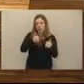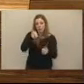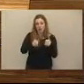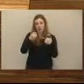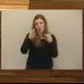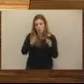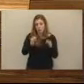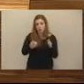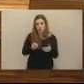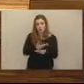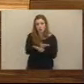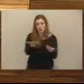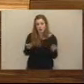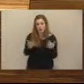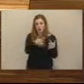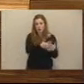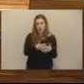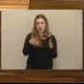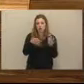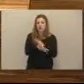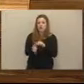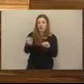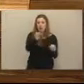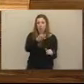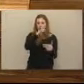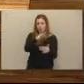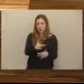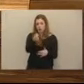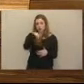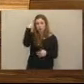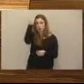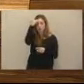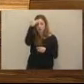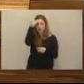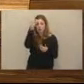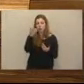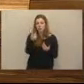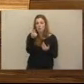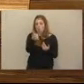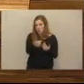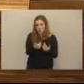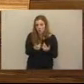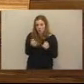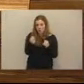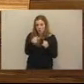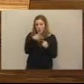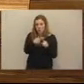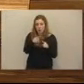ofrecer Estados Unidos. La protección que en la actualidad nos parece poca para nuestros productos